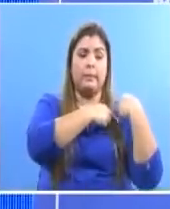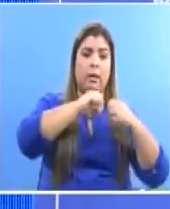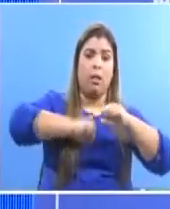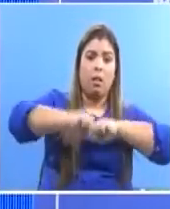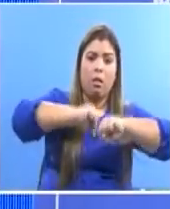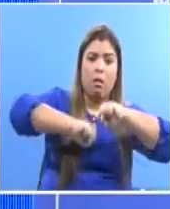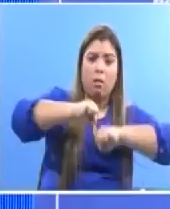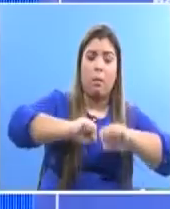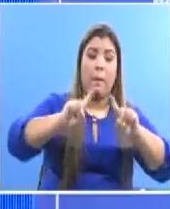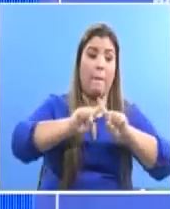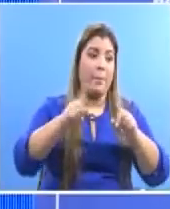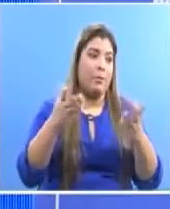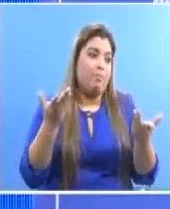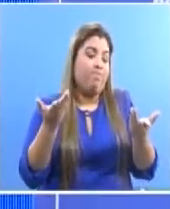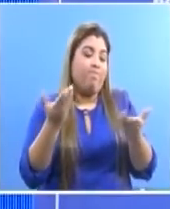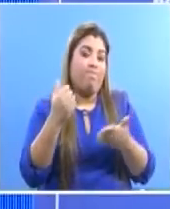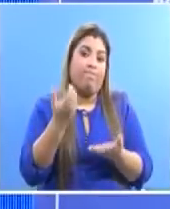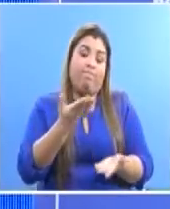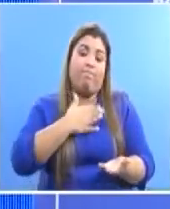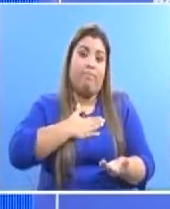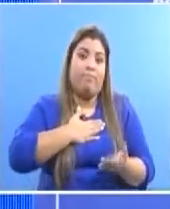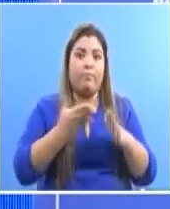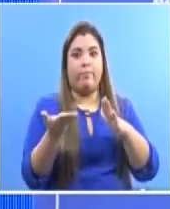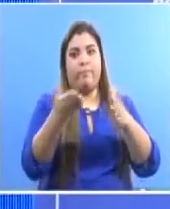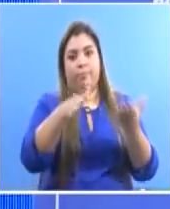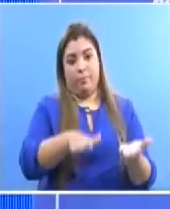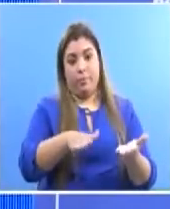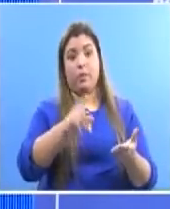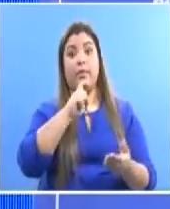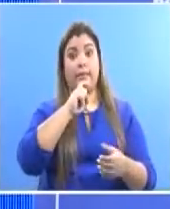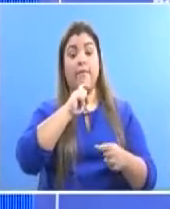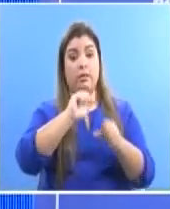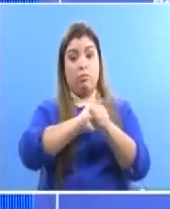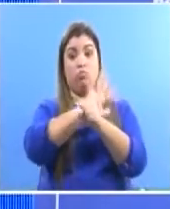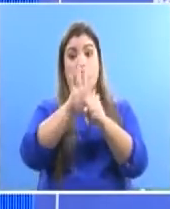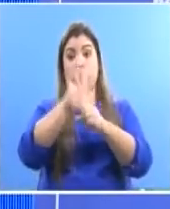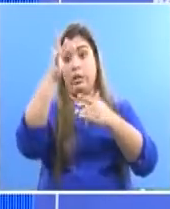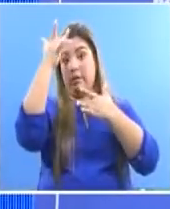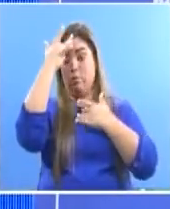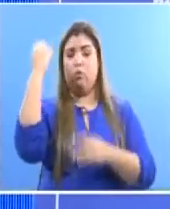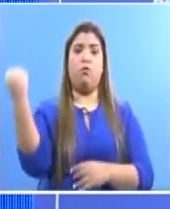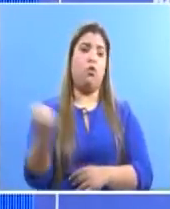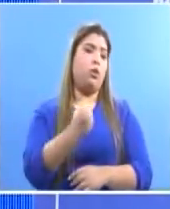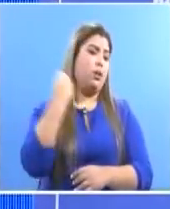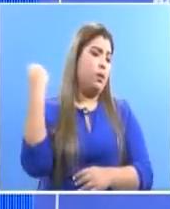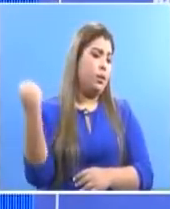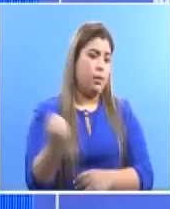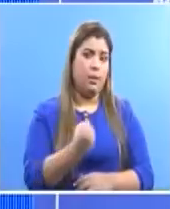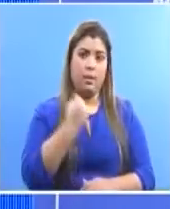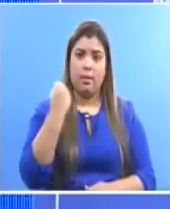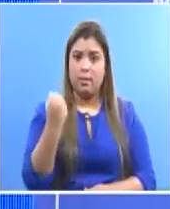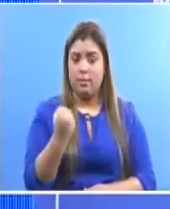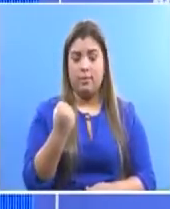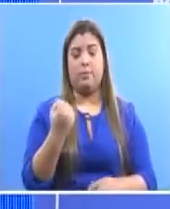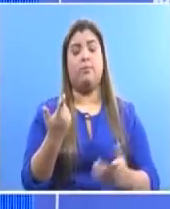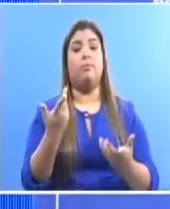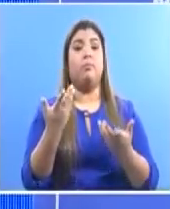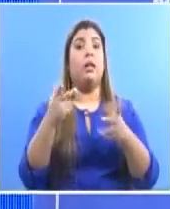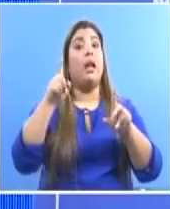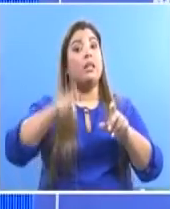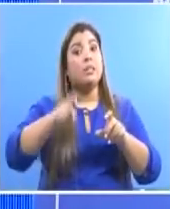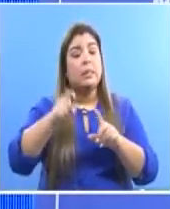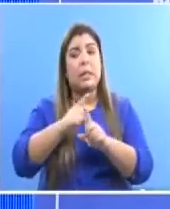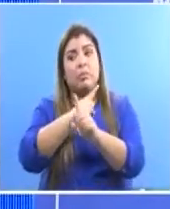puede generar muertes, pero también obviamente que es una enfermedad que en la medida que la logremos